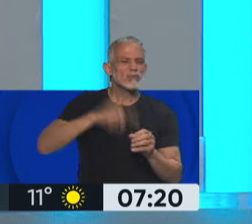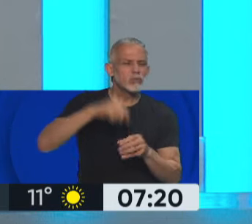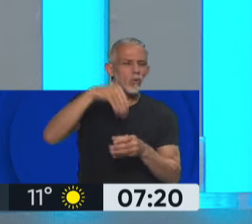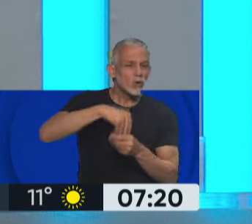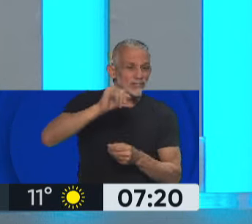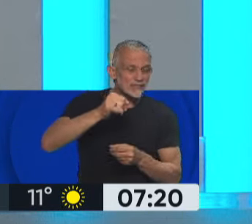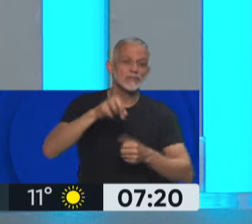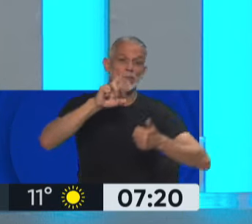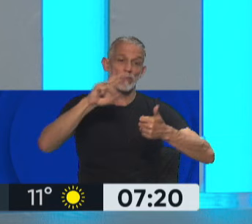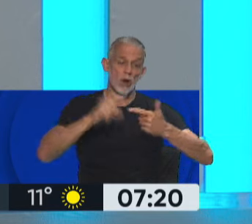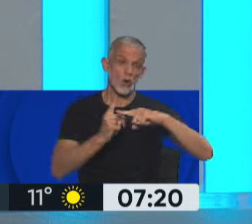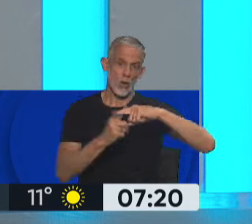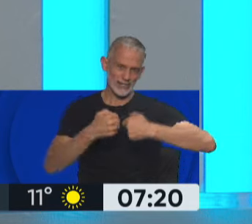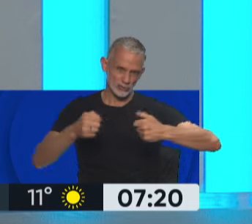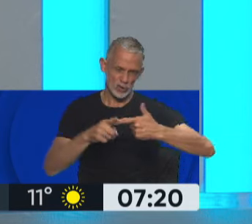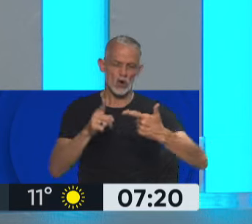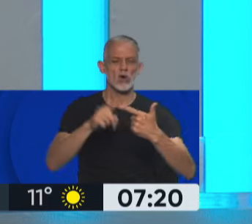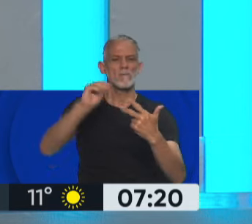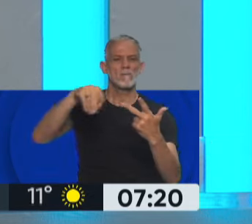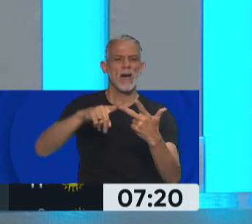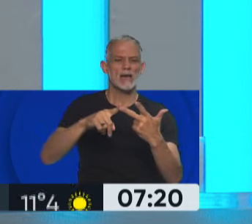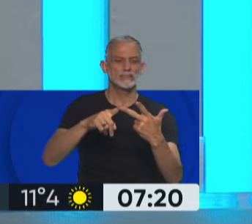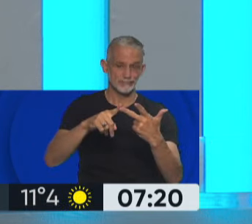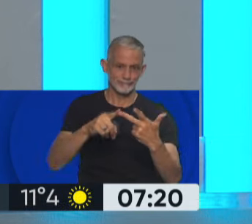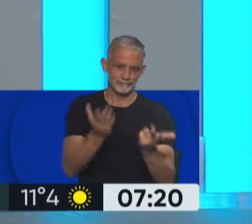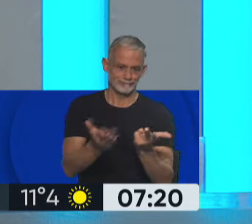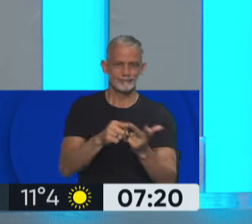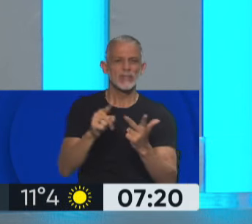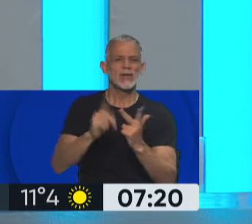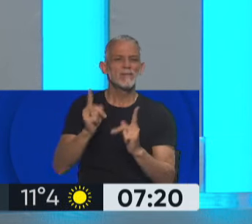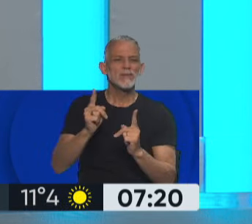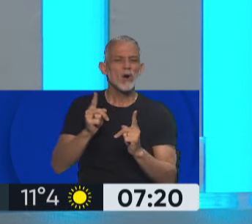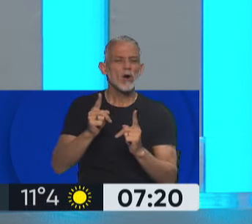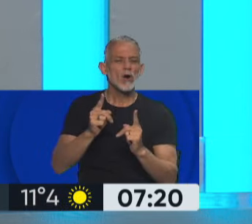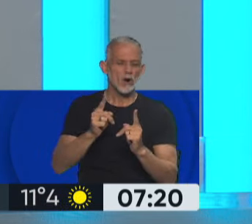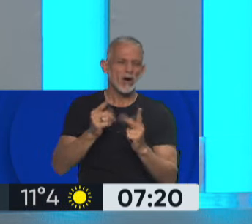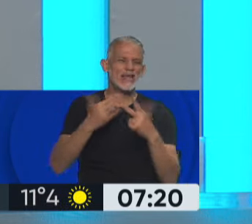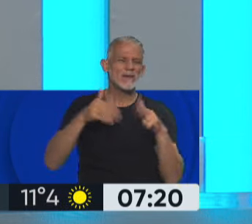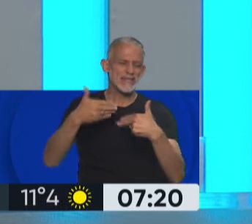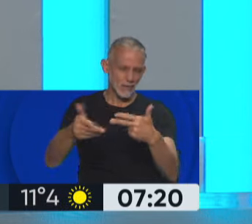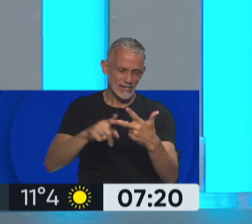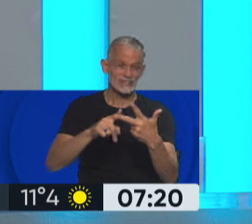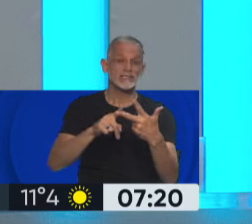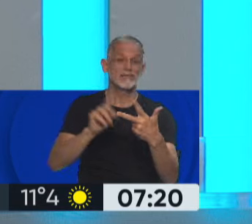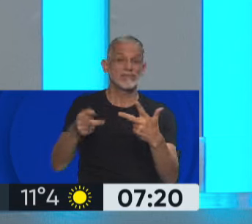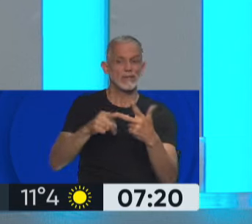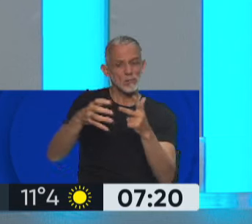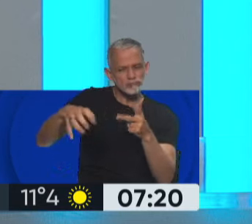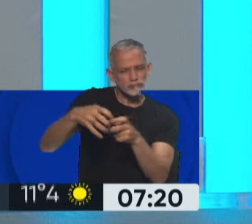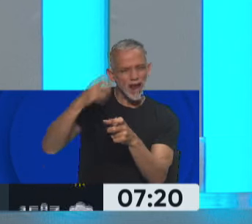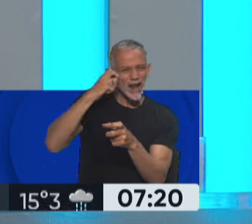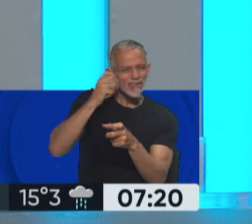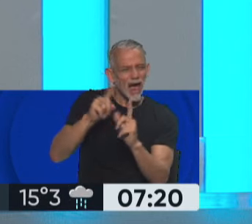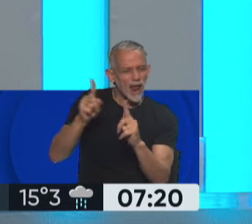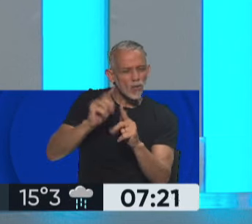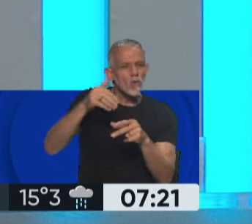bueno el Pro la coalición cívica que están impulsando esta iniciativa el propio la libertad avanza habrá que ver un sector de la unión cívica